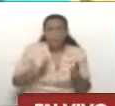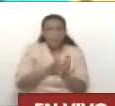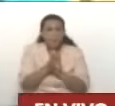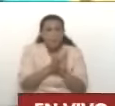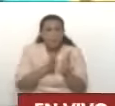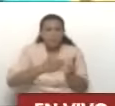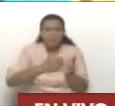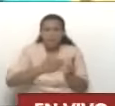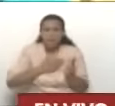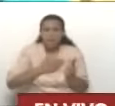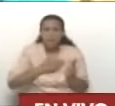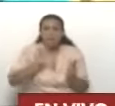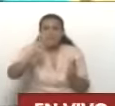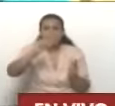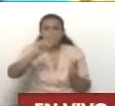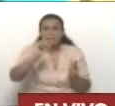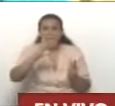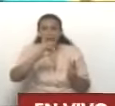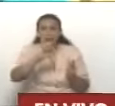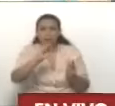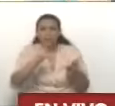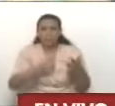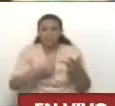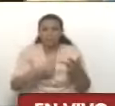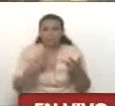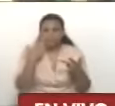independiente, María Fernanda Palencia.